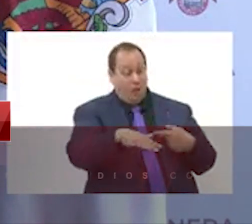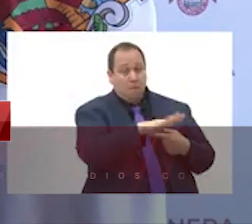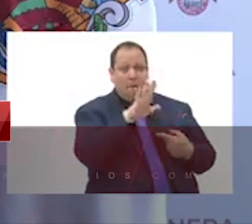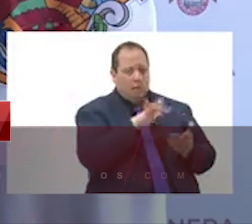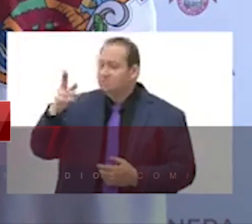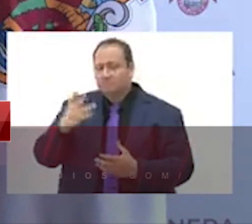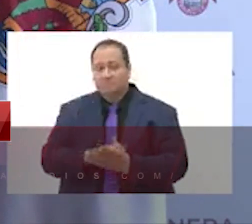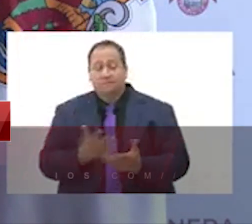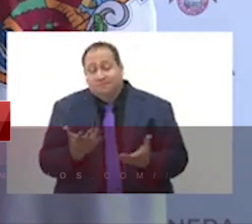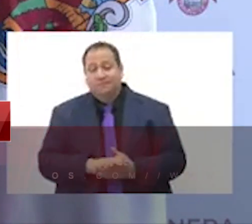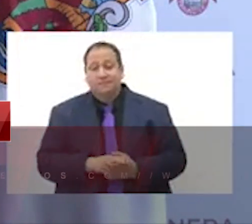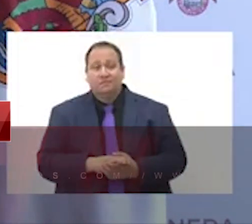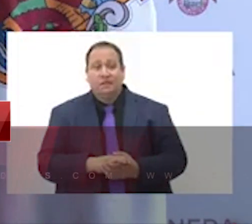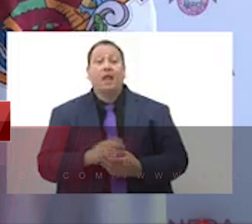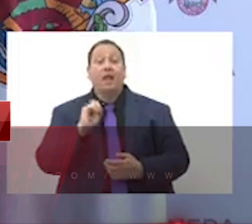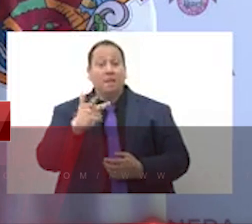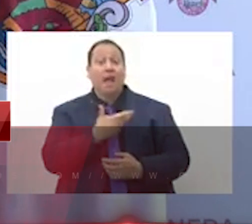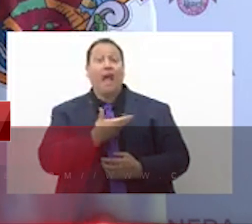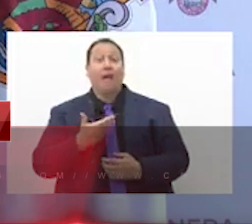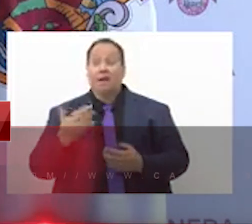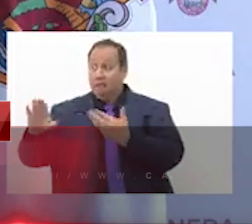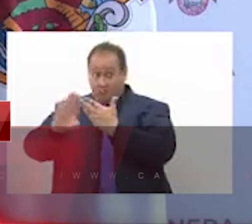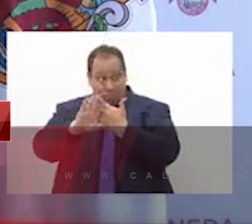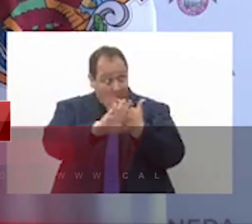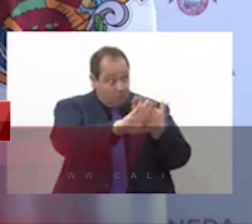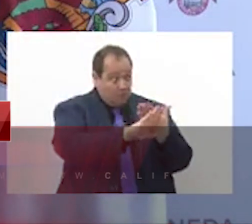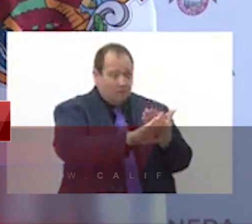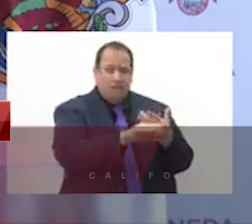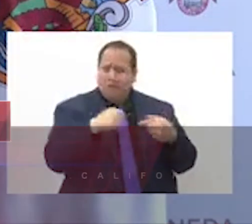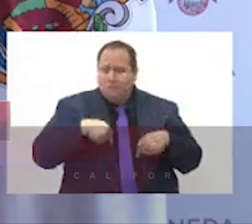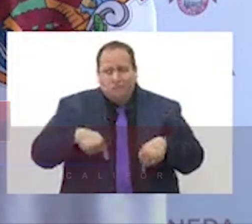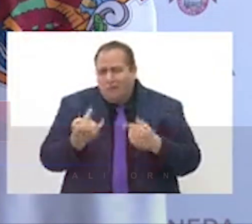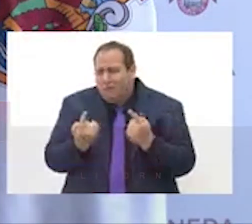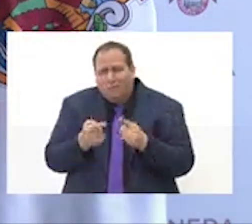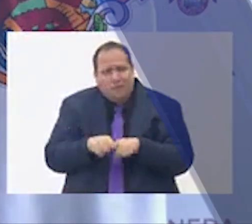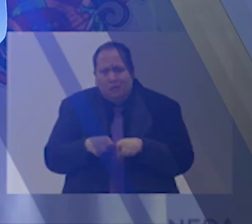California. Así como lo hace el presidente con sus adversarios, pues aquí también,